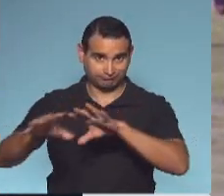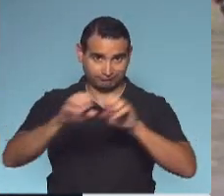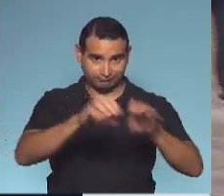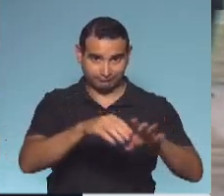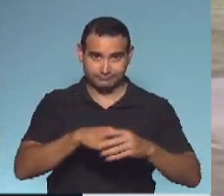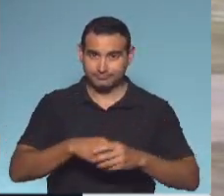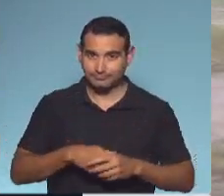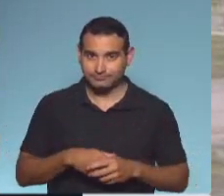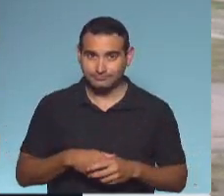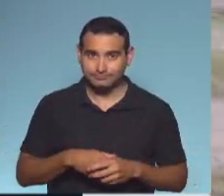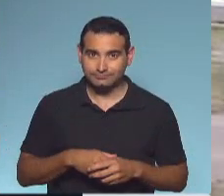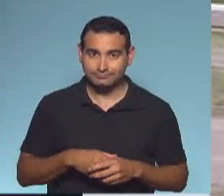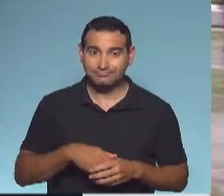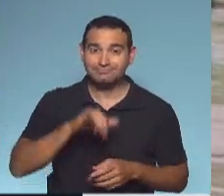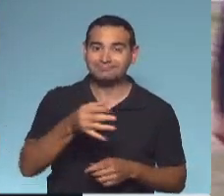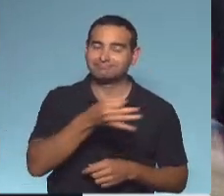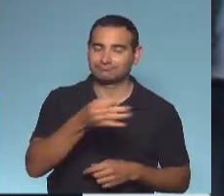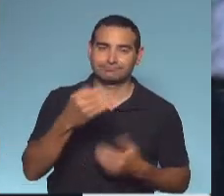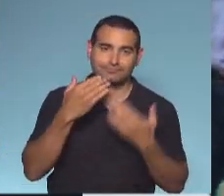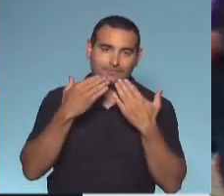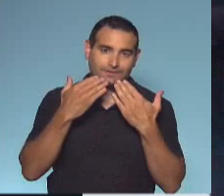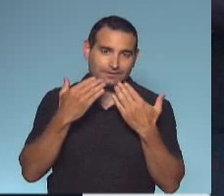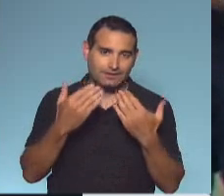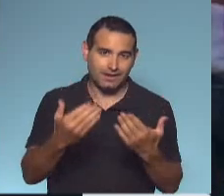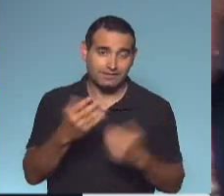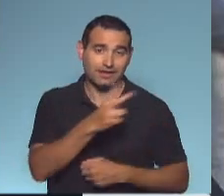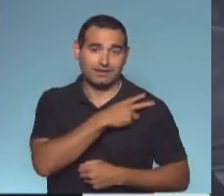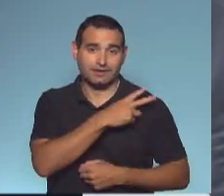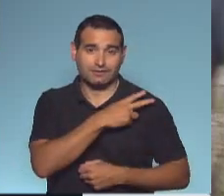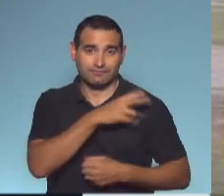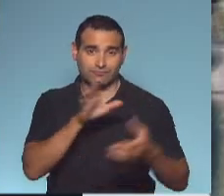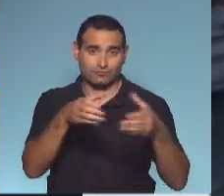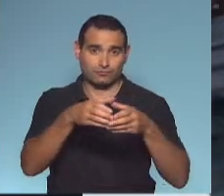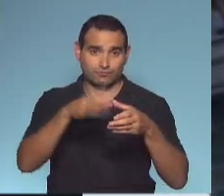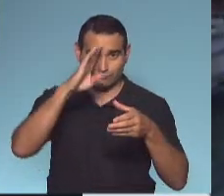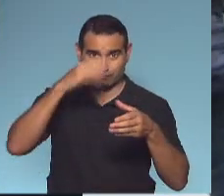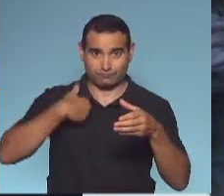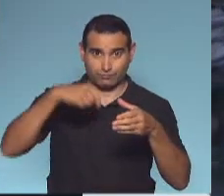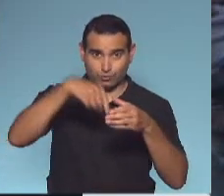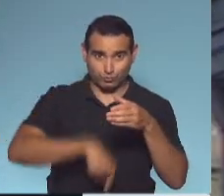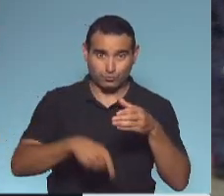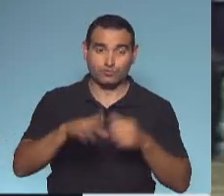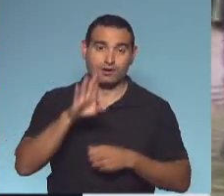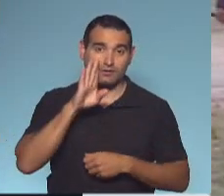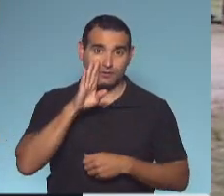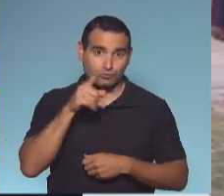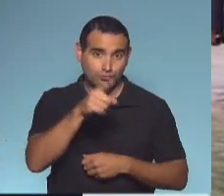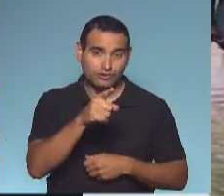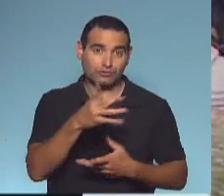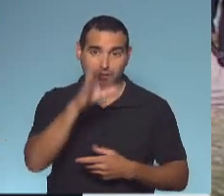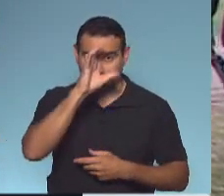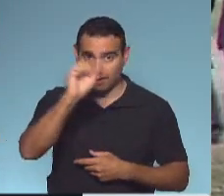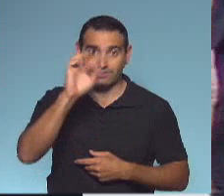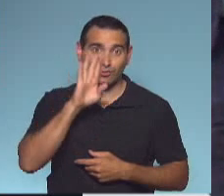agustín rossi si agradecerle al jefe del comando sur y a los eeuu por la masa de los eeuu por esta donación